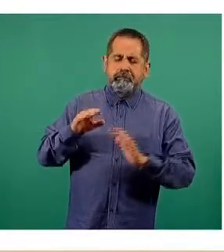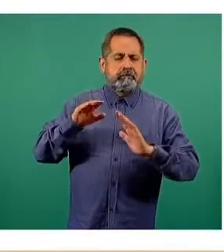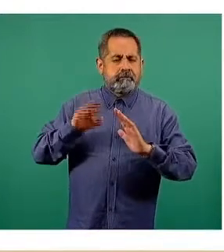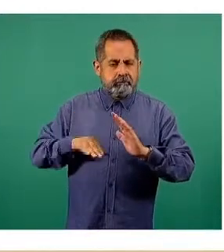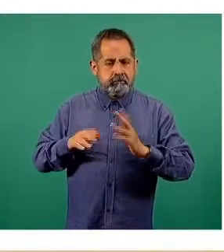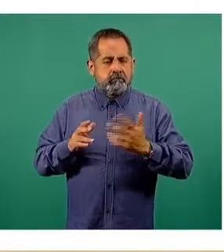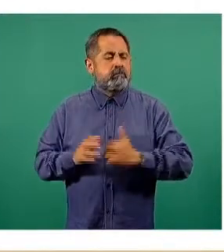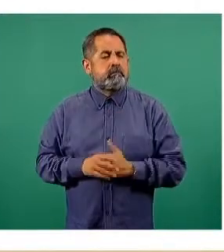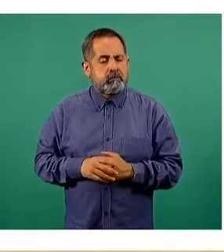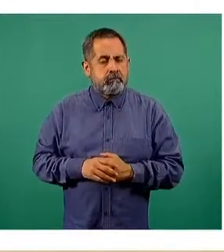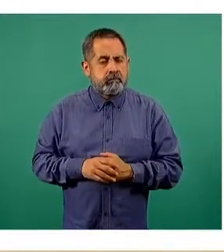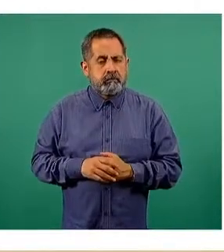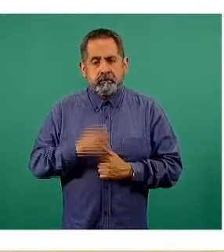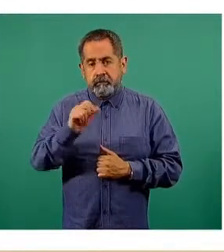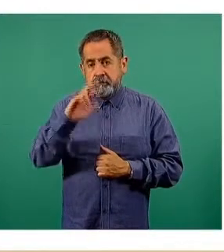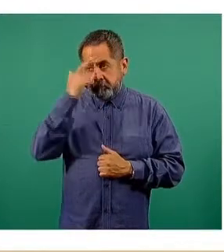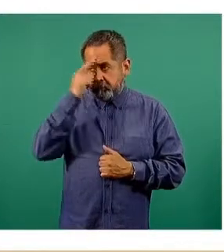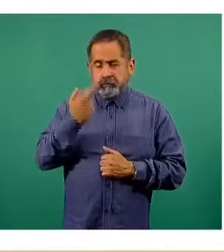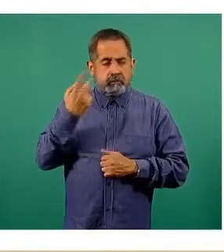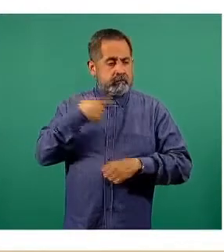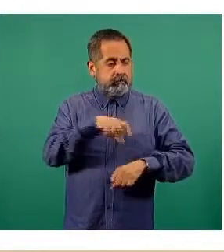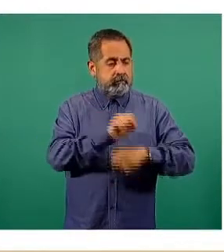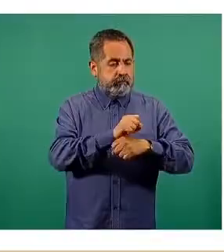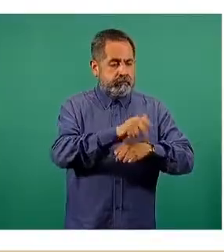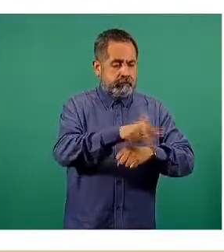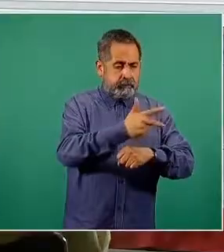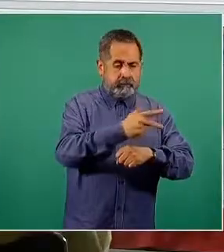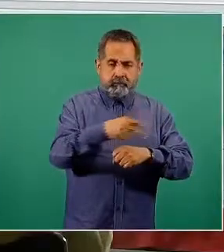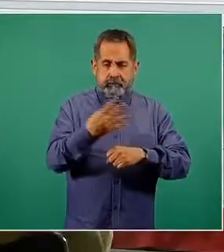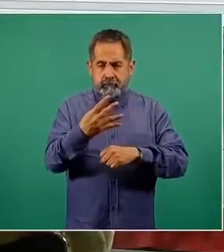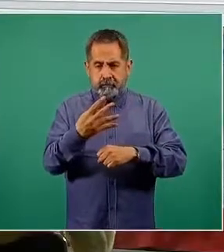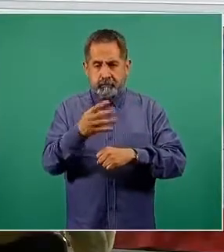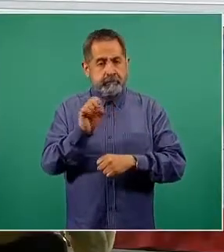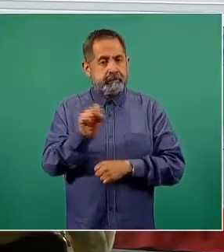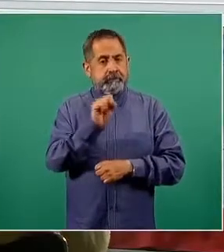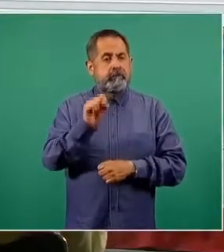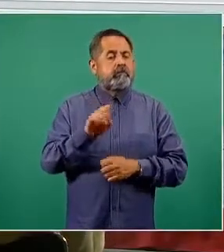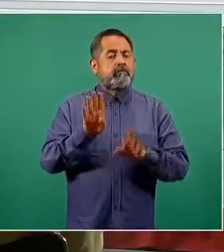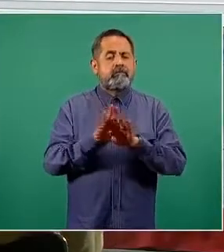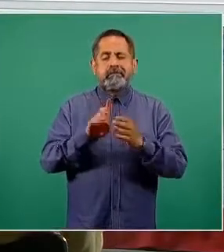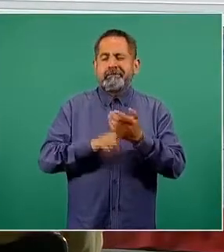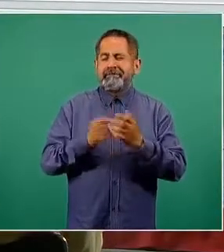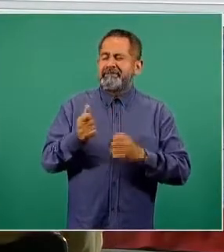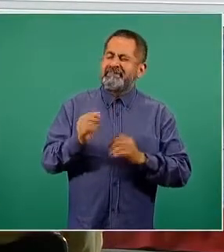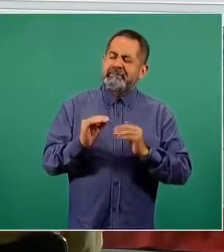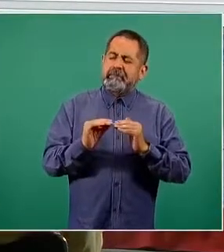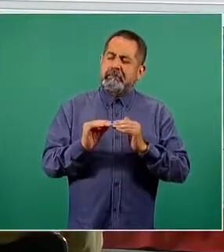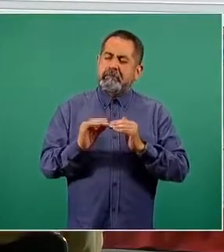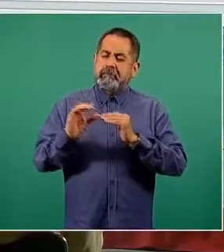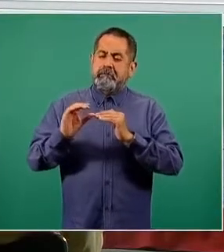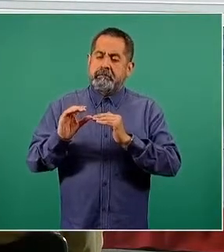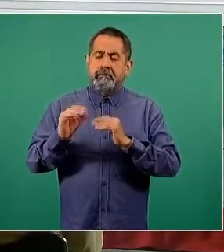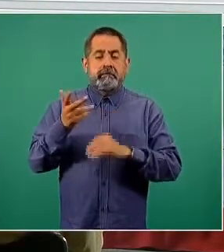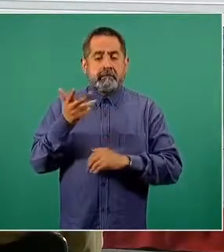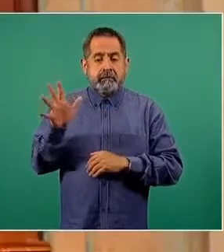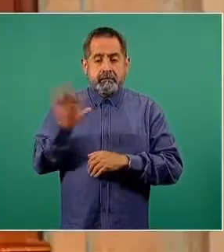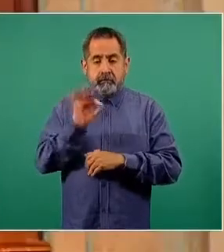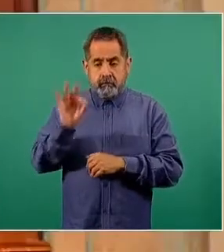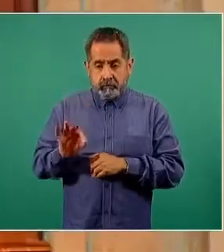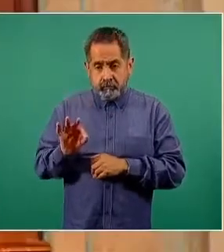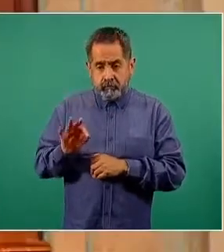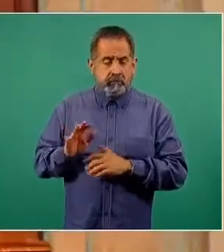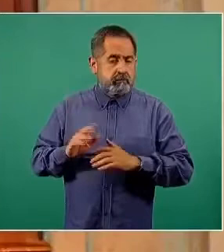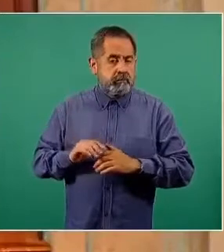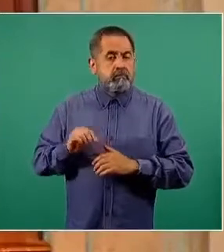últimas semanas. Si recuerdan, entre la semana 13 y 14, el sábado cerraba con un ligero incremento de un más 10%, pero